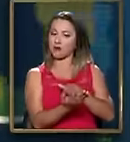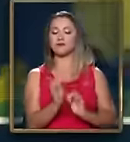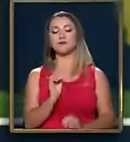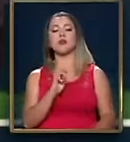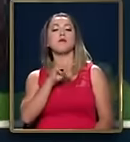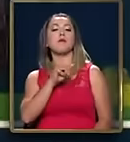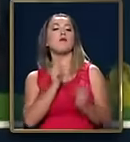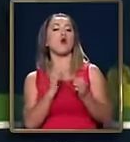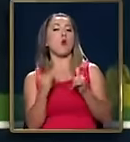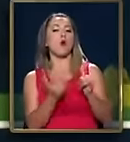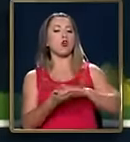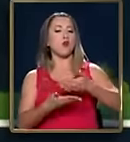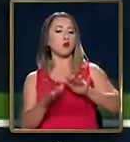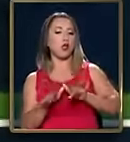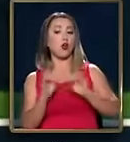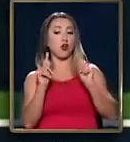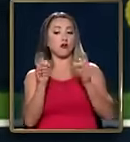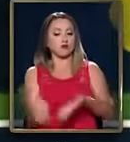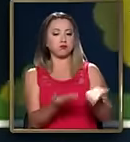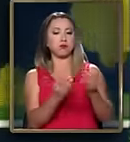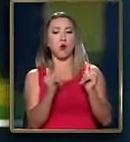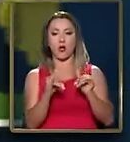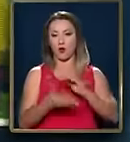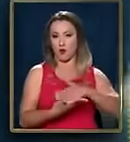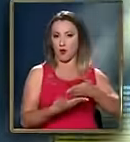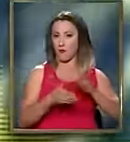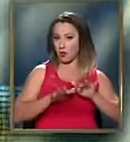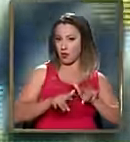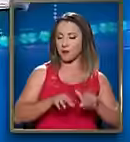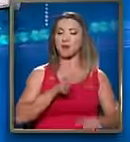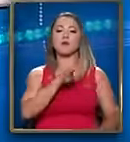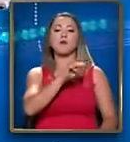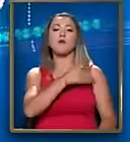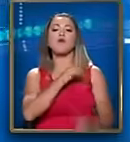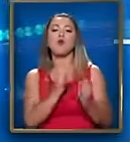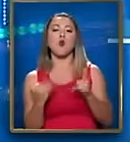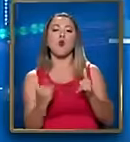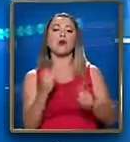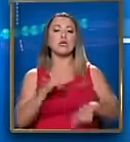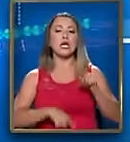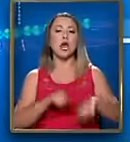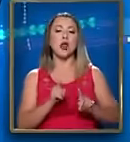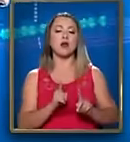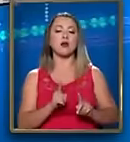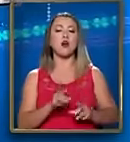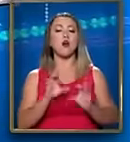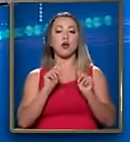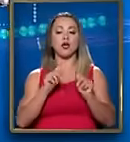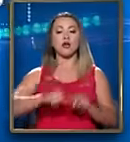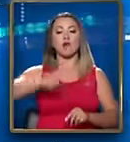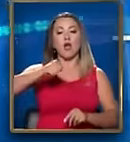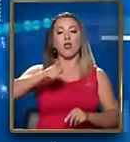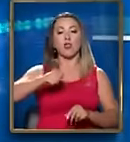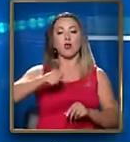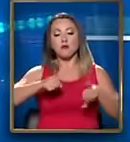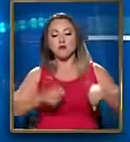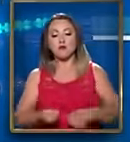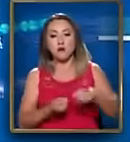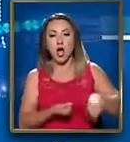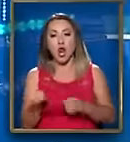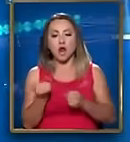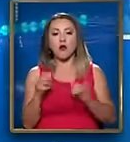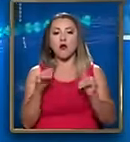¿puedo jugar con el computador? Está bien, juega con el computador. Mamita, ¿puedo jugar con tierra? Está bien, le llevo un baldecito con una